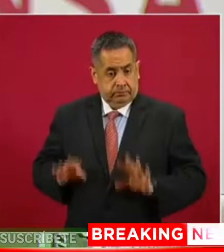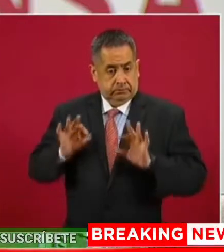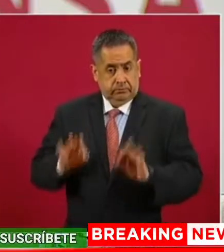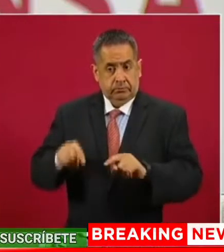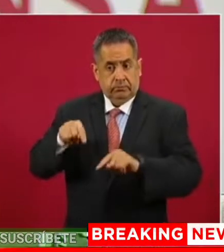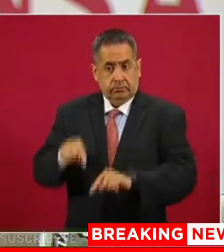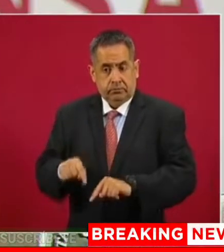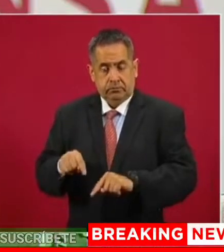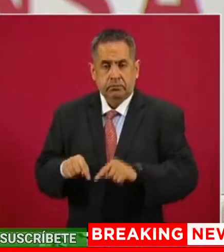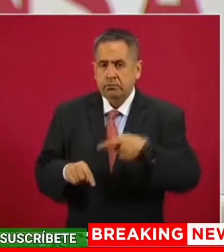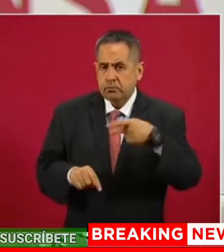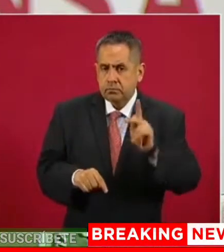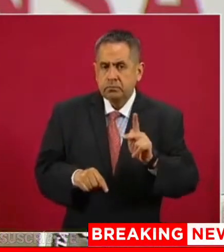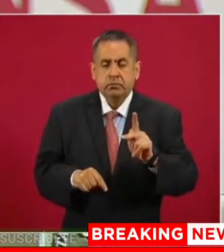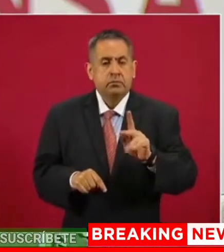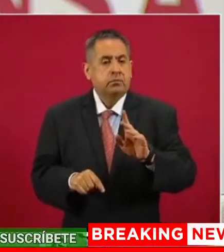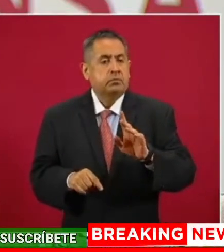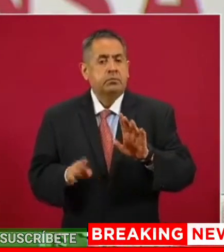cuando